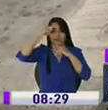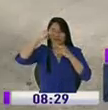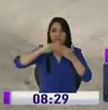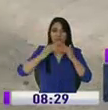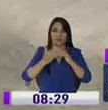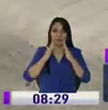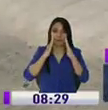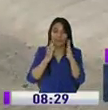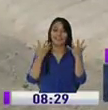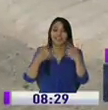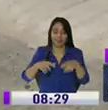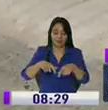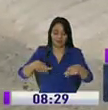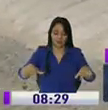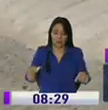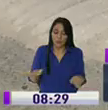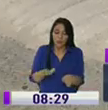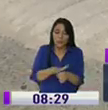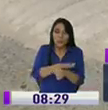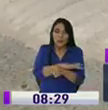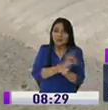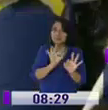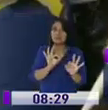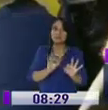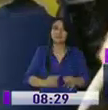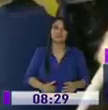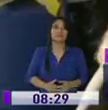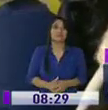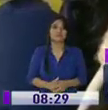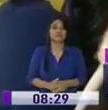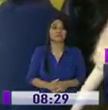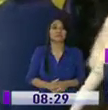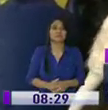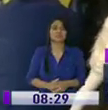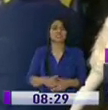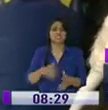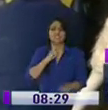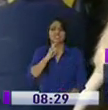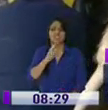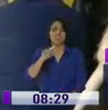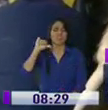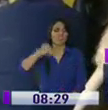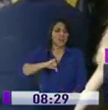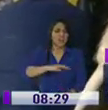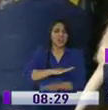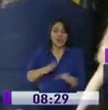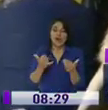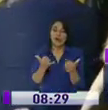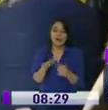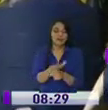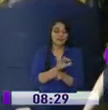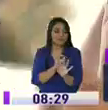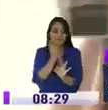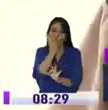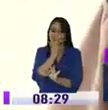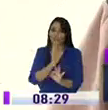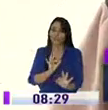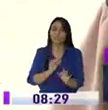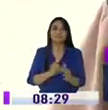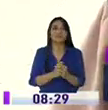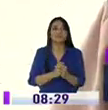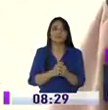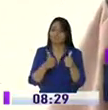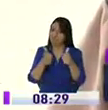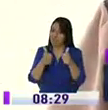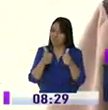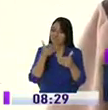la alcantarilla ya fue reparada. Pero estaba bellísimo. Ahora está muy bien. Está bien que hagan,